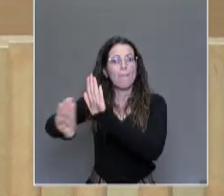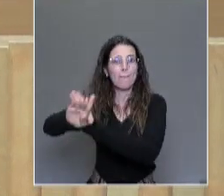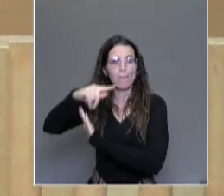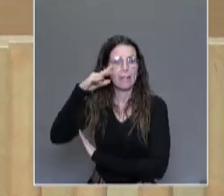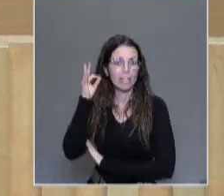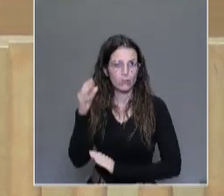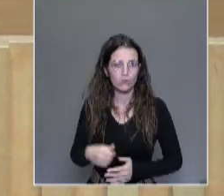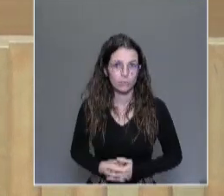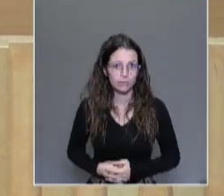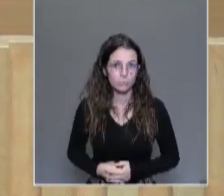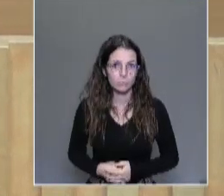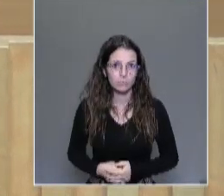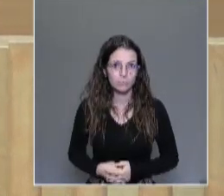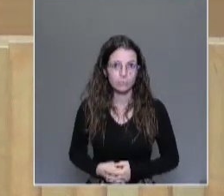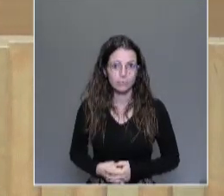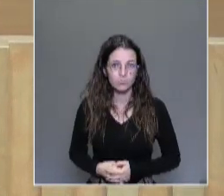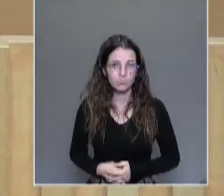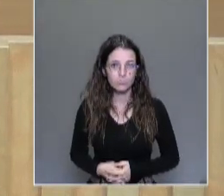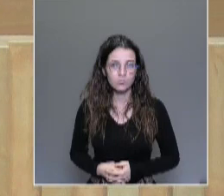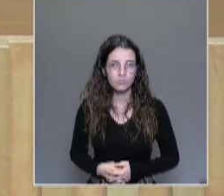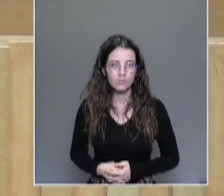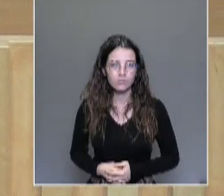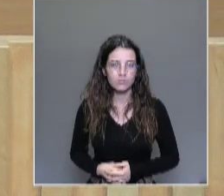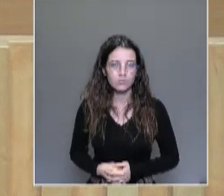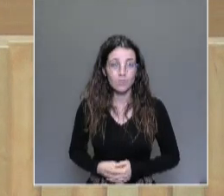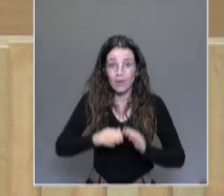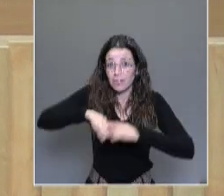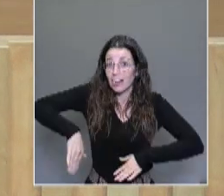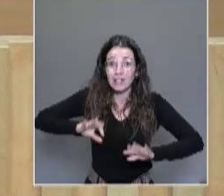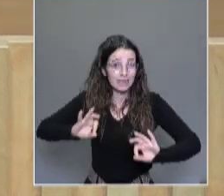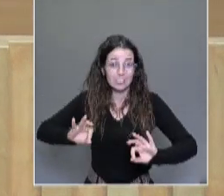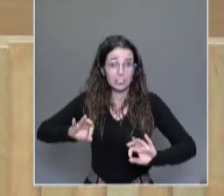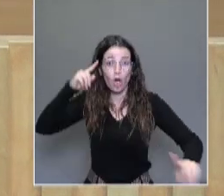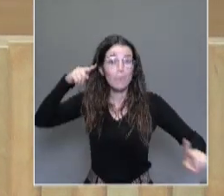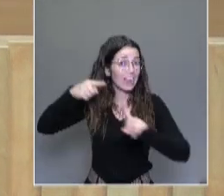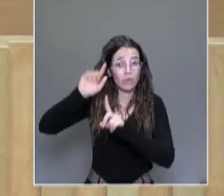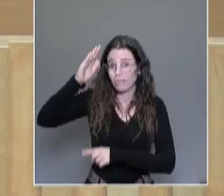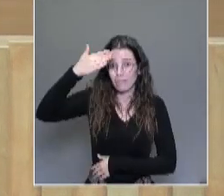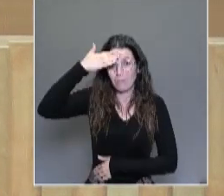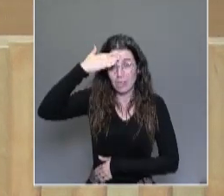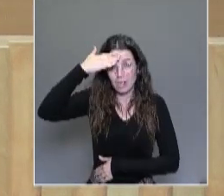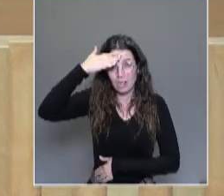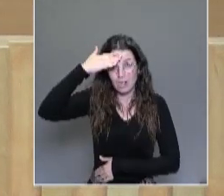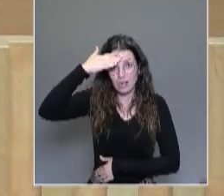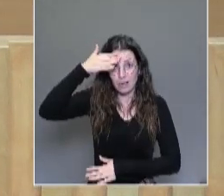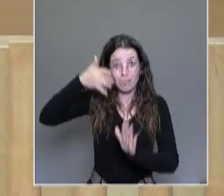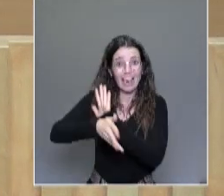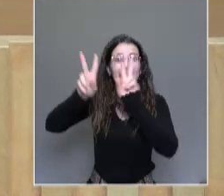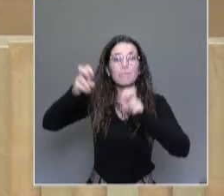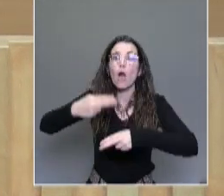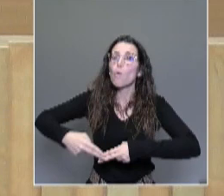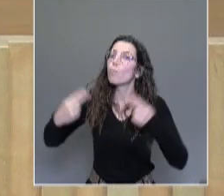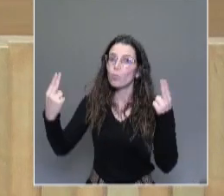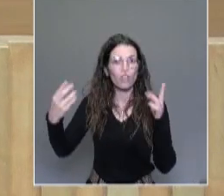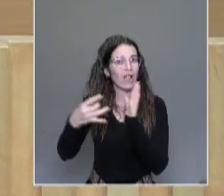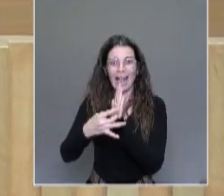vecinas y sobre todo es un elemento fundamental para reconvertir y para contrarrestar la desafección de lo público